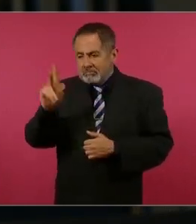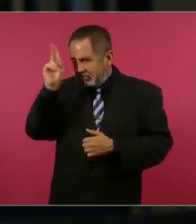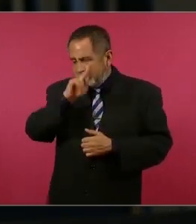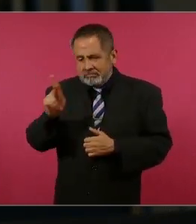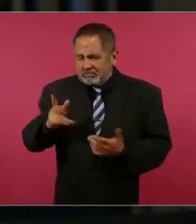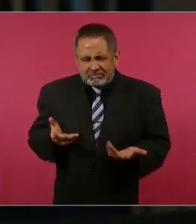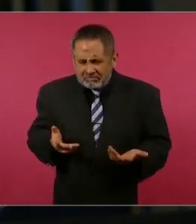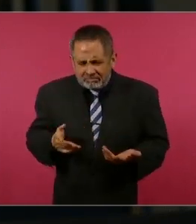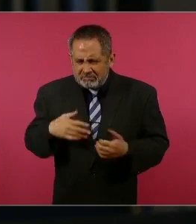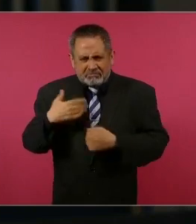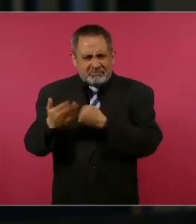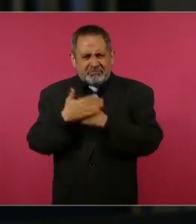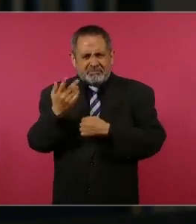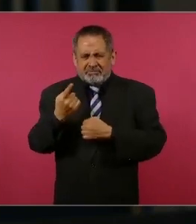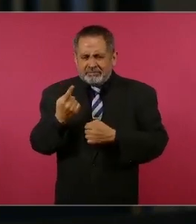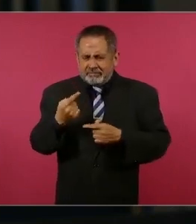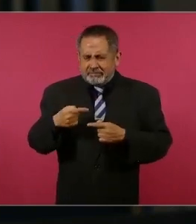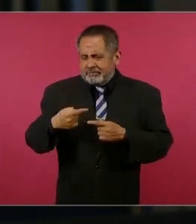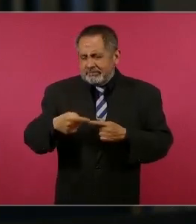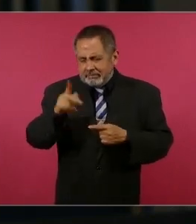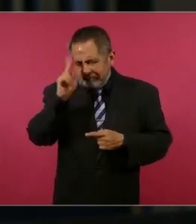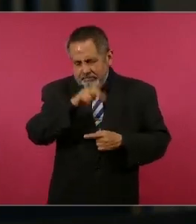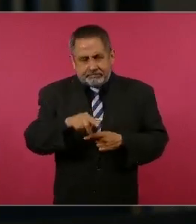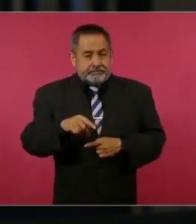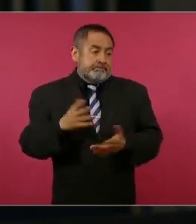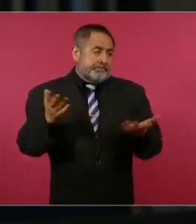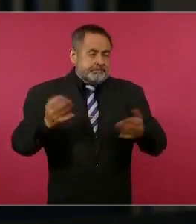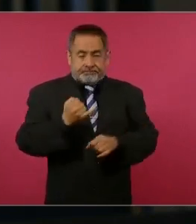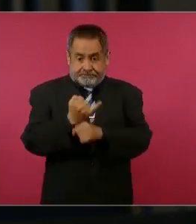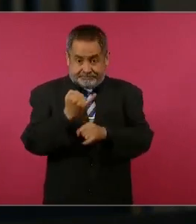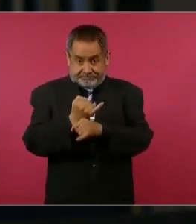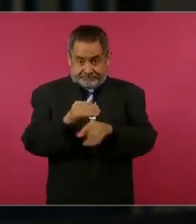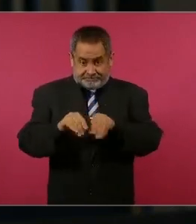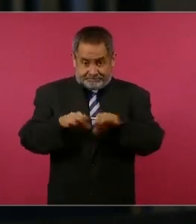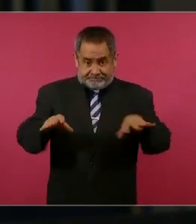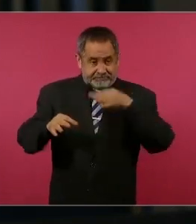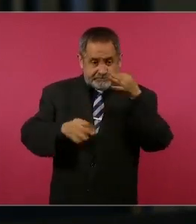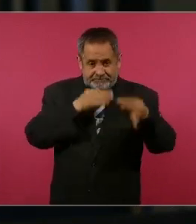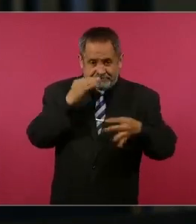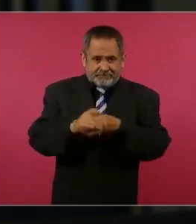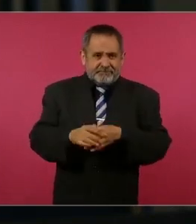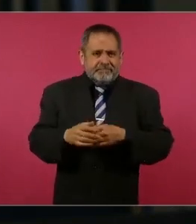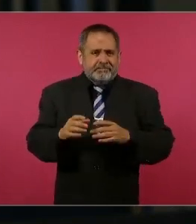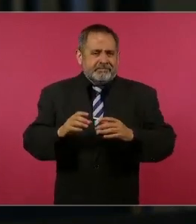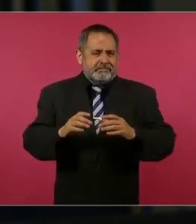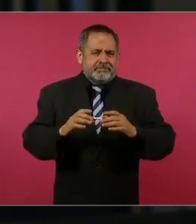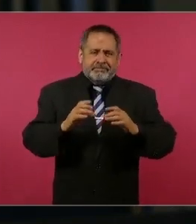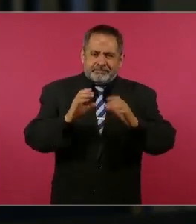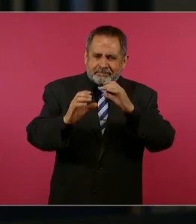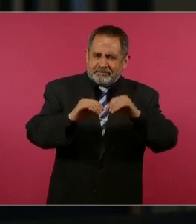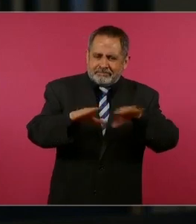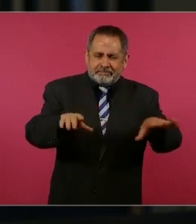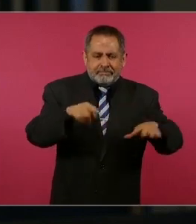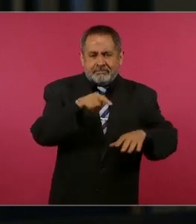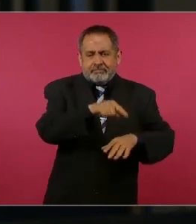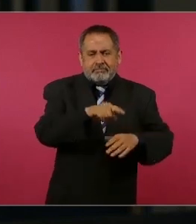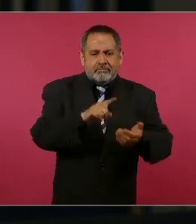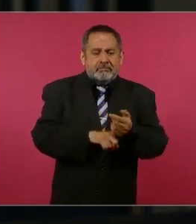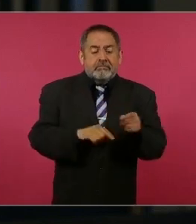refiero con viene lo peor? Bueno, pues está circulando en redes sociales, en chats, en todo tipo de grupos, pues